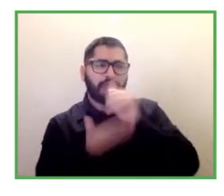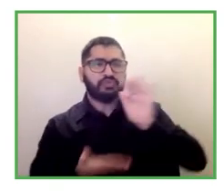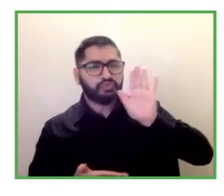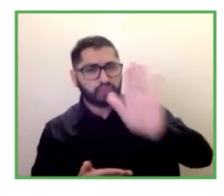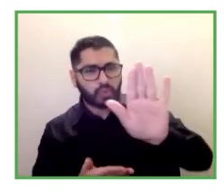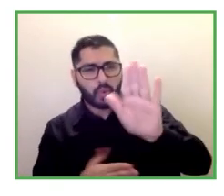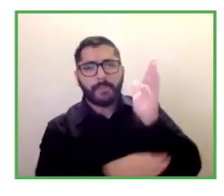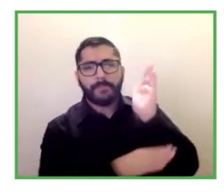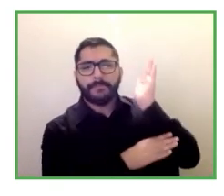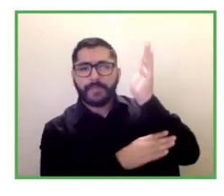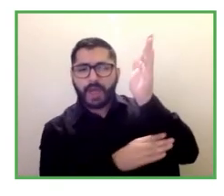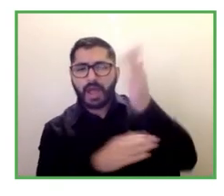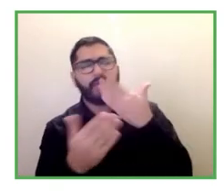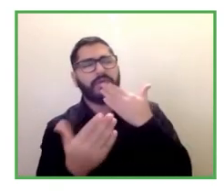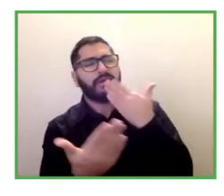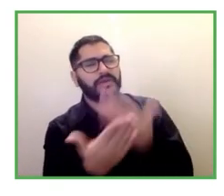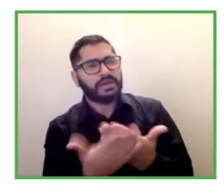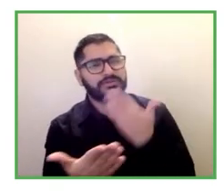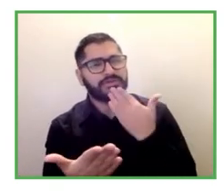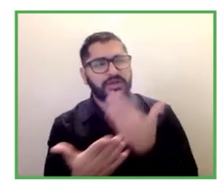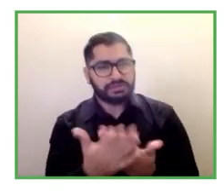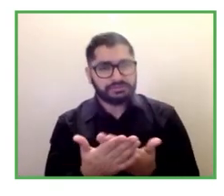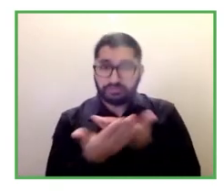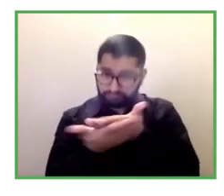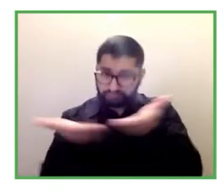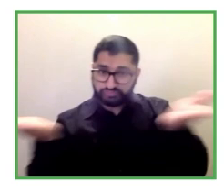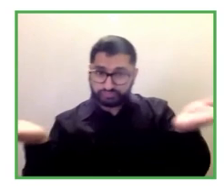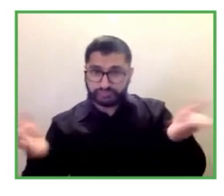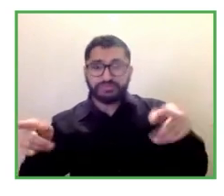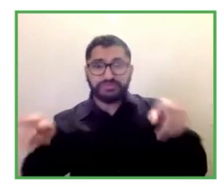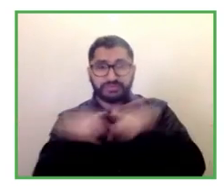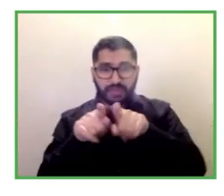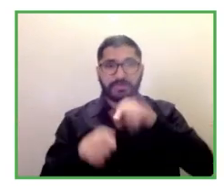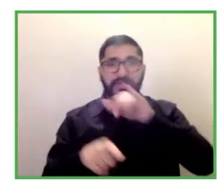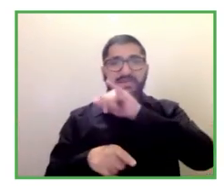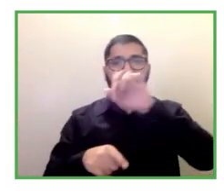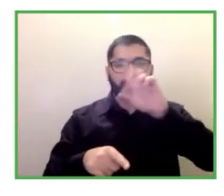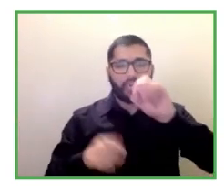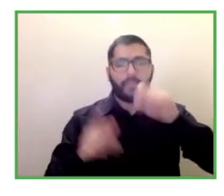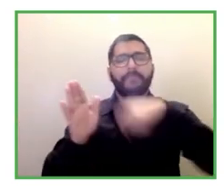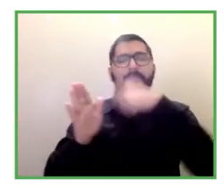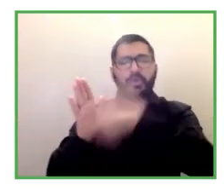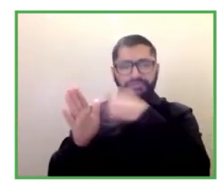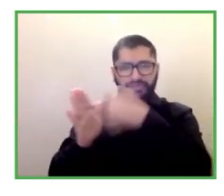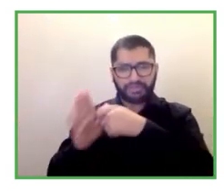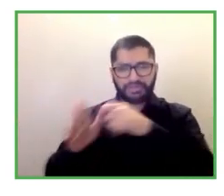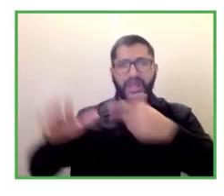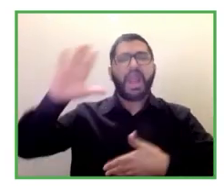Latinoamérica por darnos esta oportunidad de compartir. Muchas gracias.